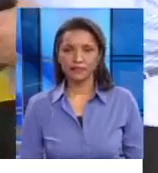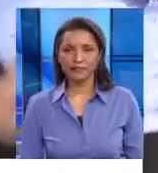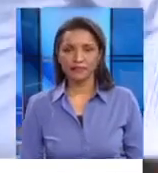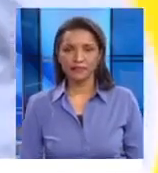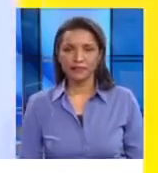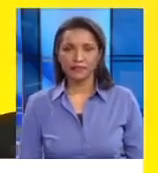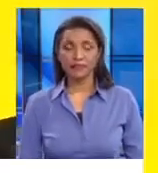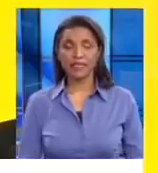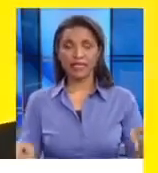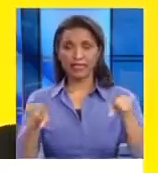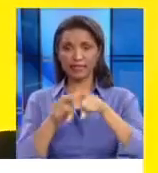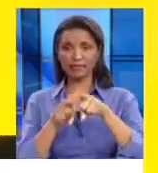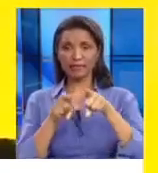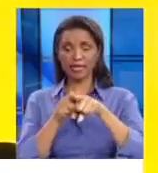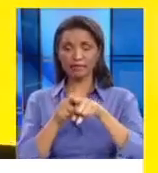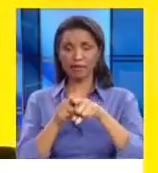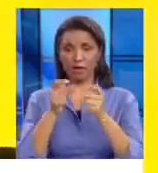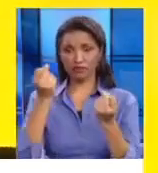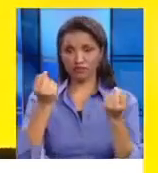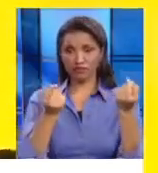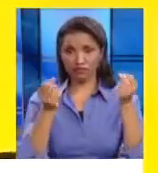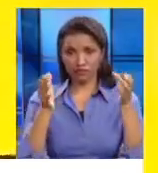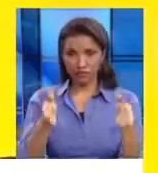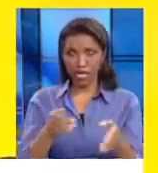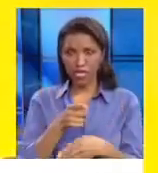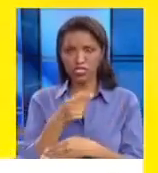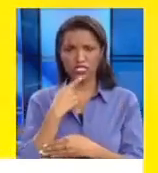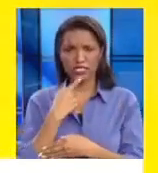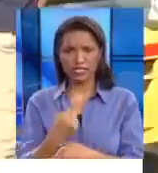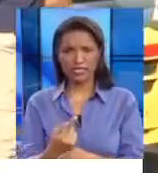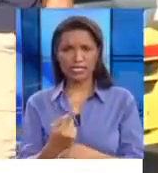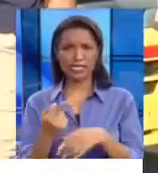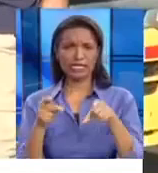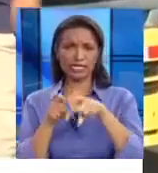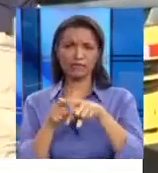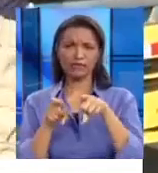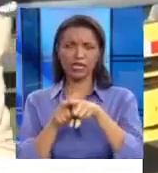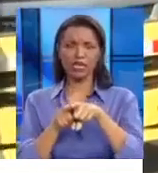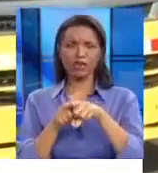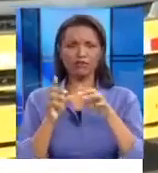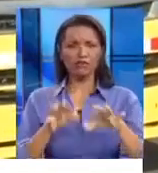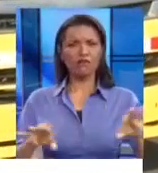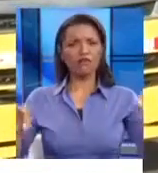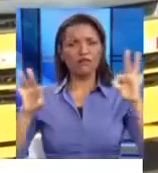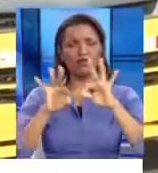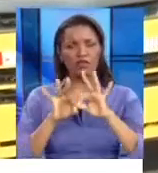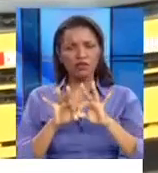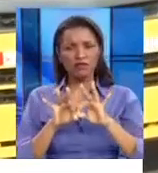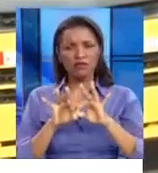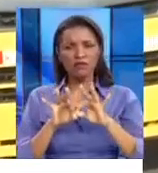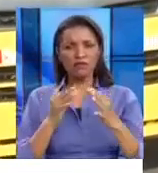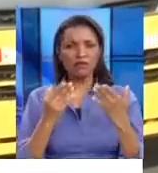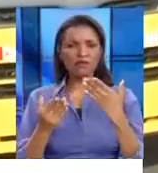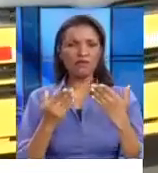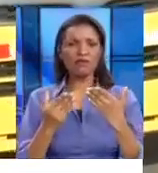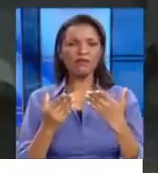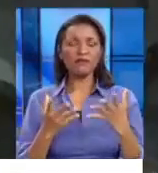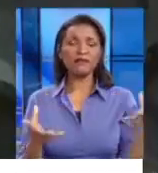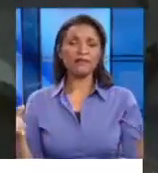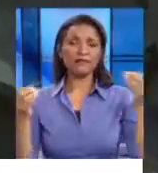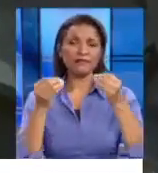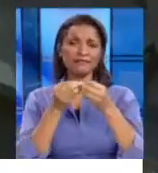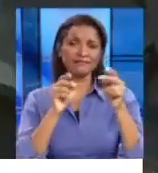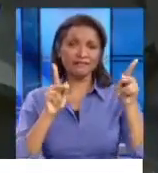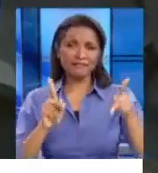en reglas. De igual forma, los conductores también han reiterado su posición de que sea evaluada la posibilidad de ampliar la